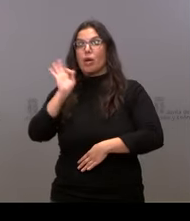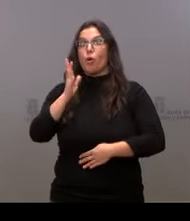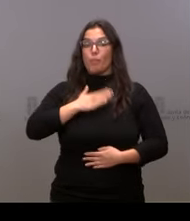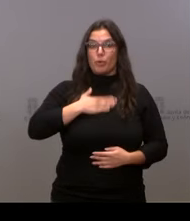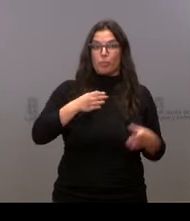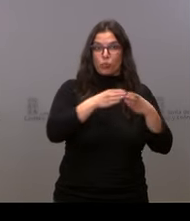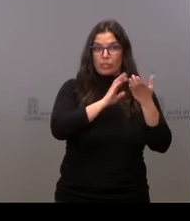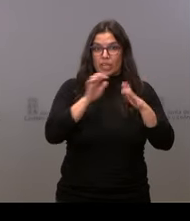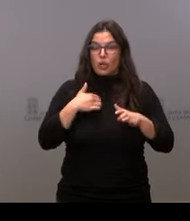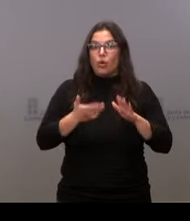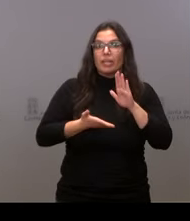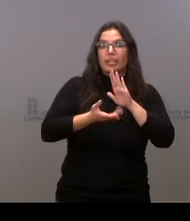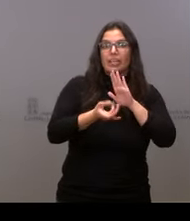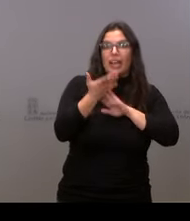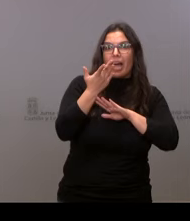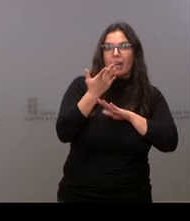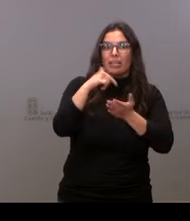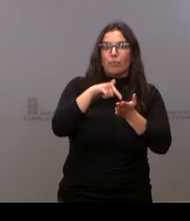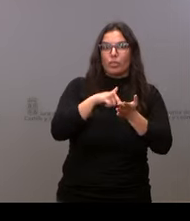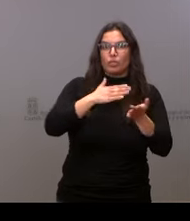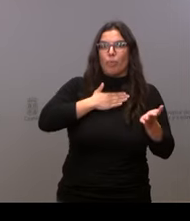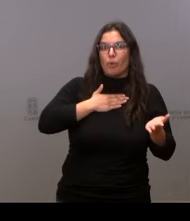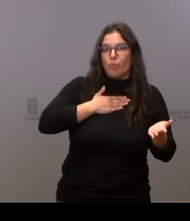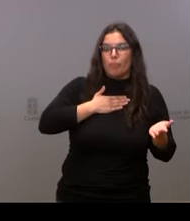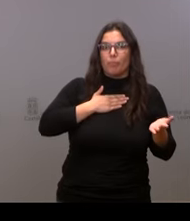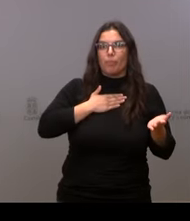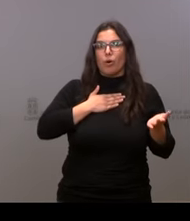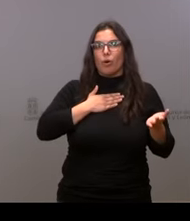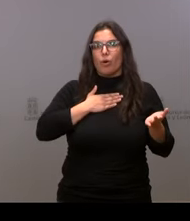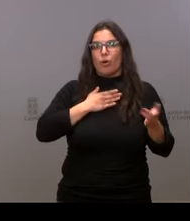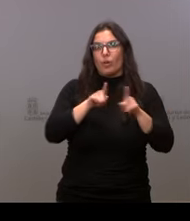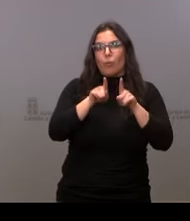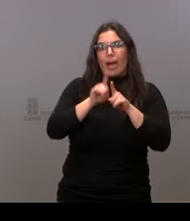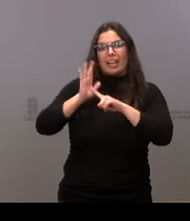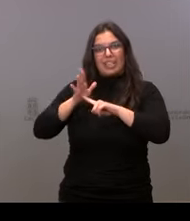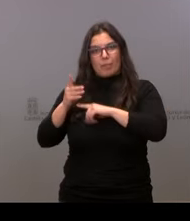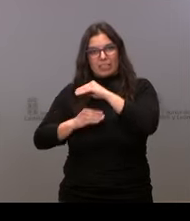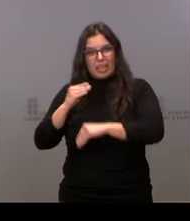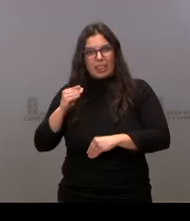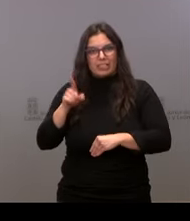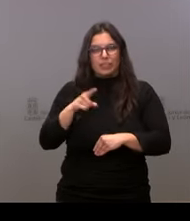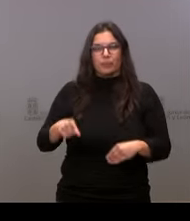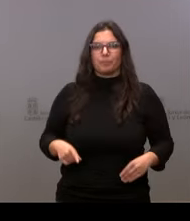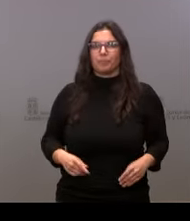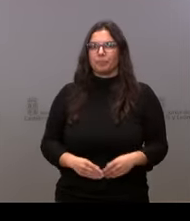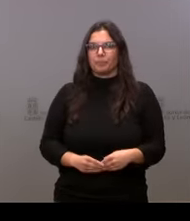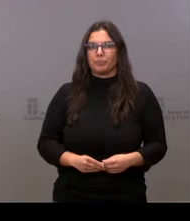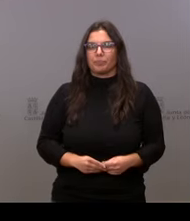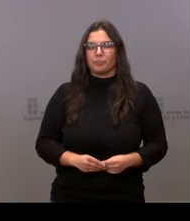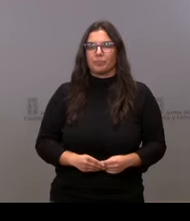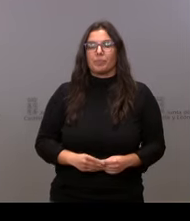desarrollar alguna otra autonómica como comunidades como castilla-la mancha' vamos a ver